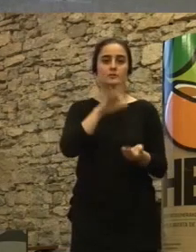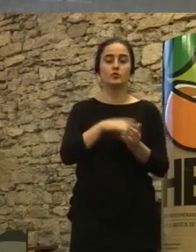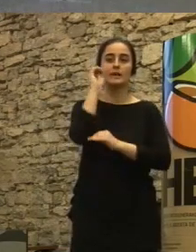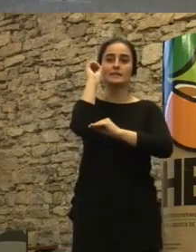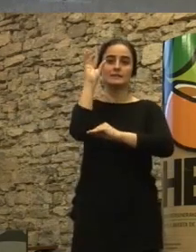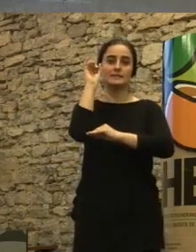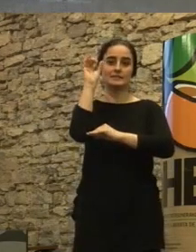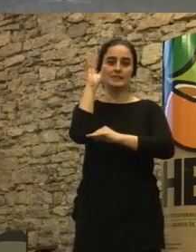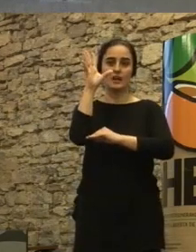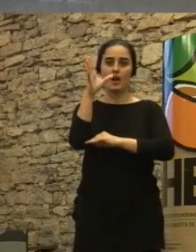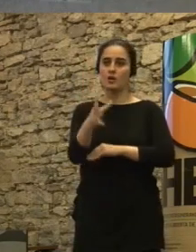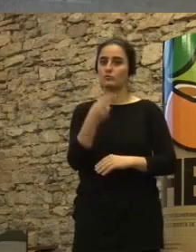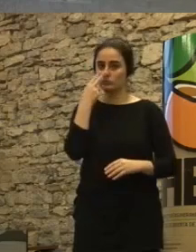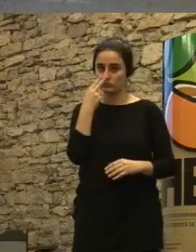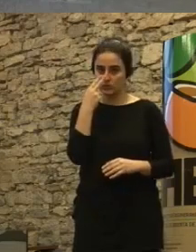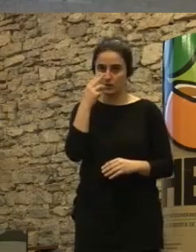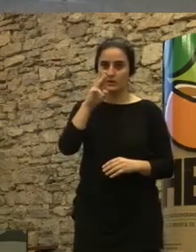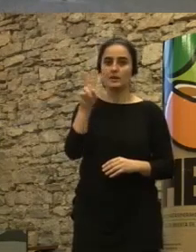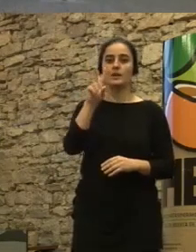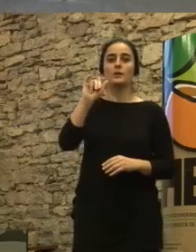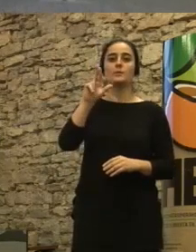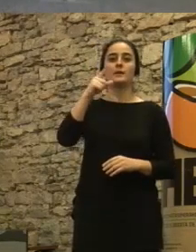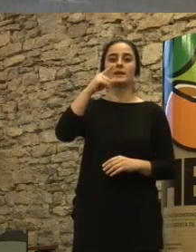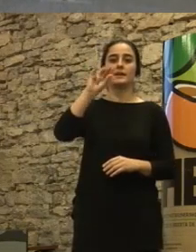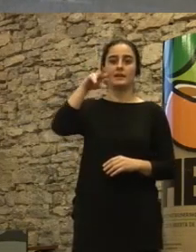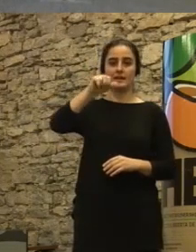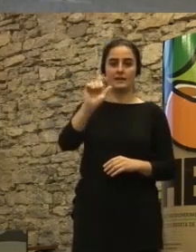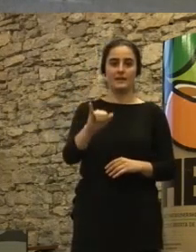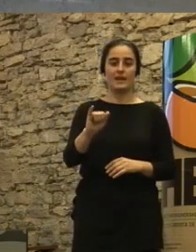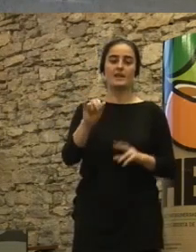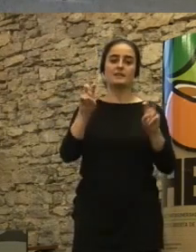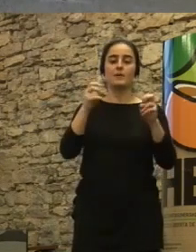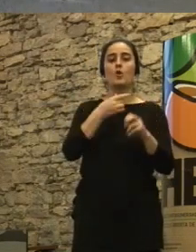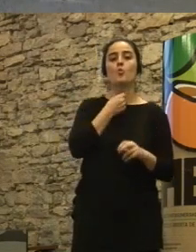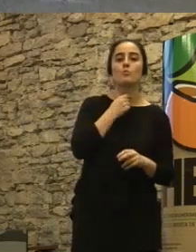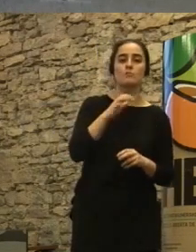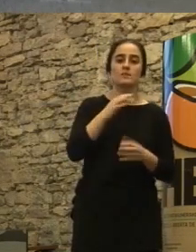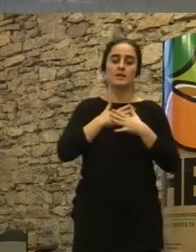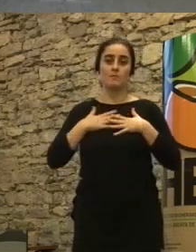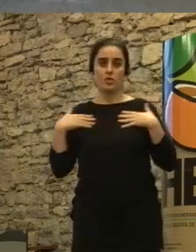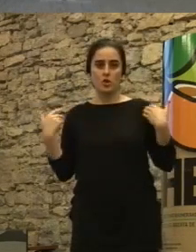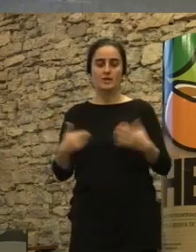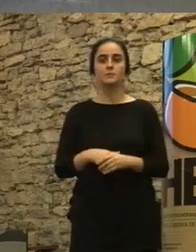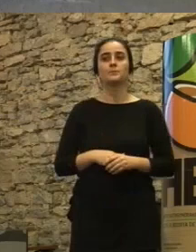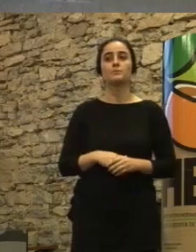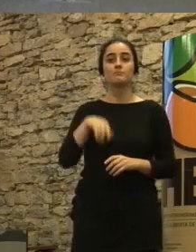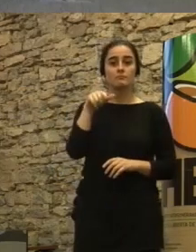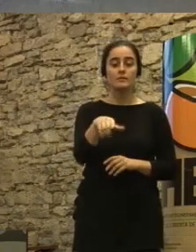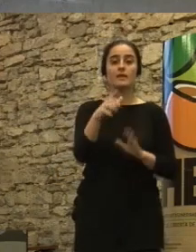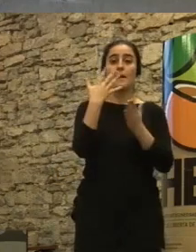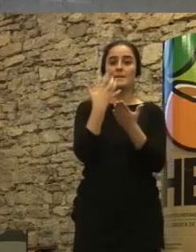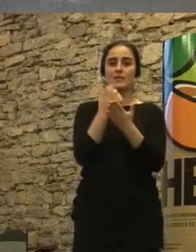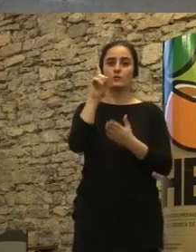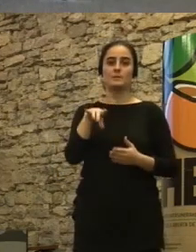charla que tiene pintaza de Virginia Imaz sobre humor y emociones. Además, en esa aplicación está la